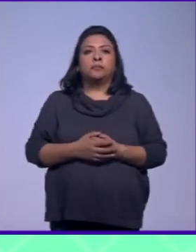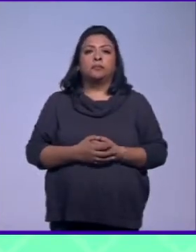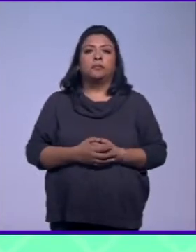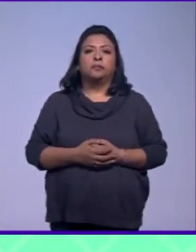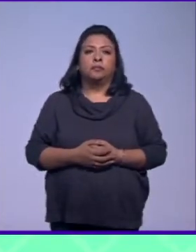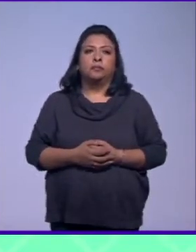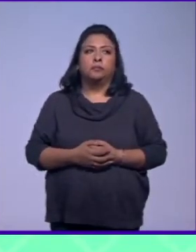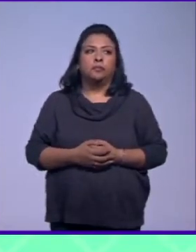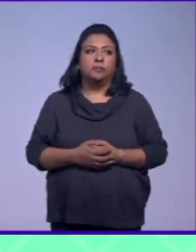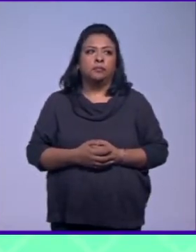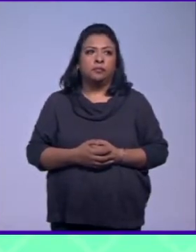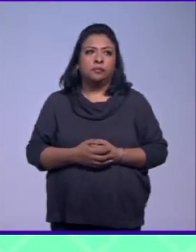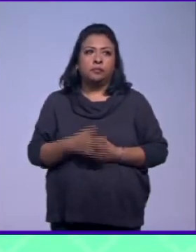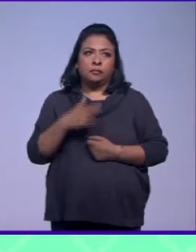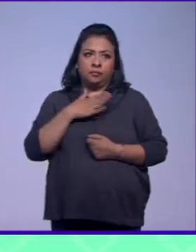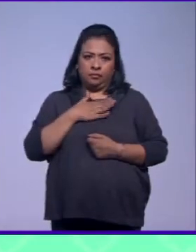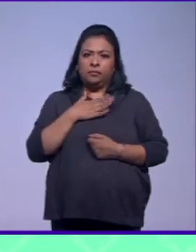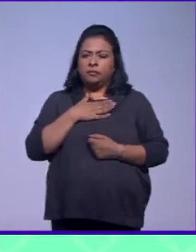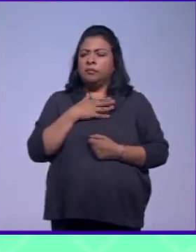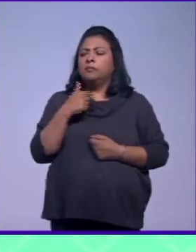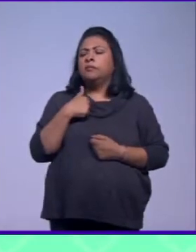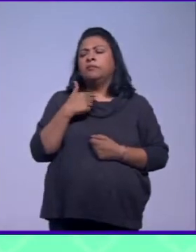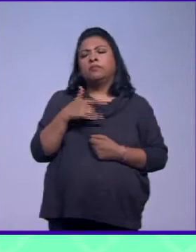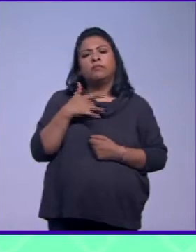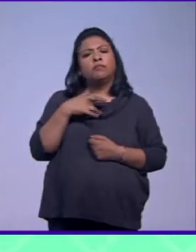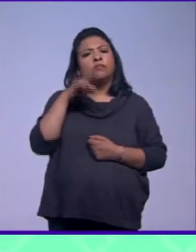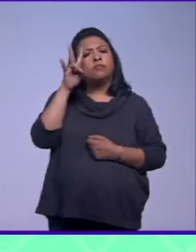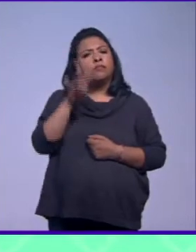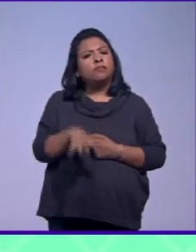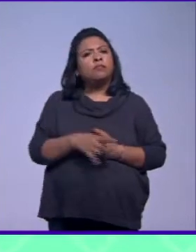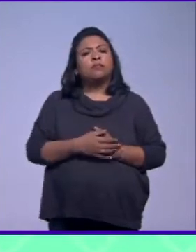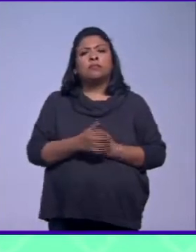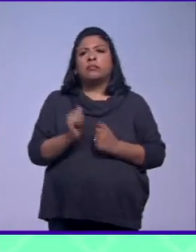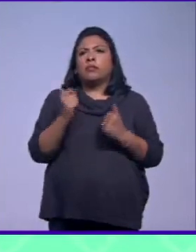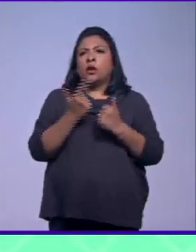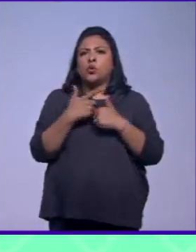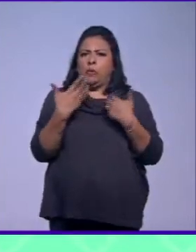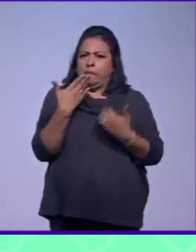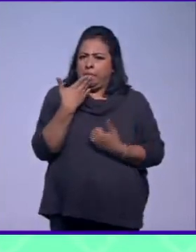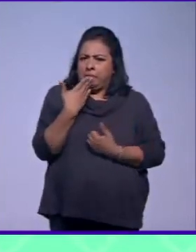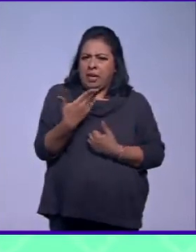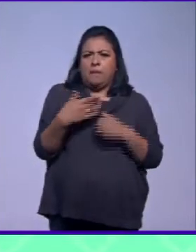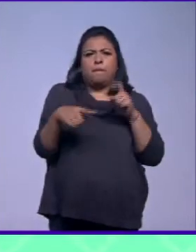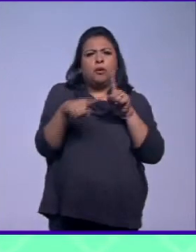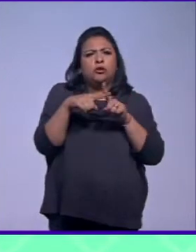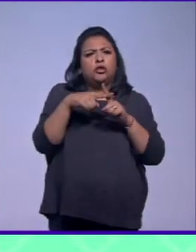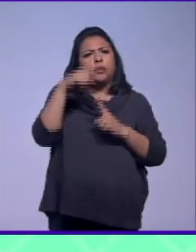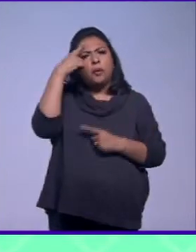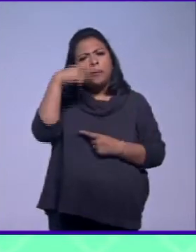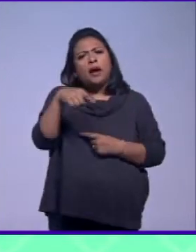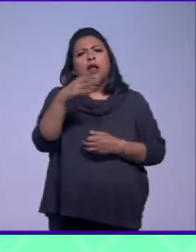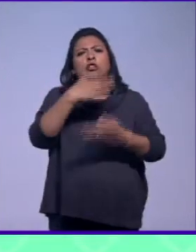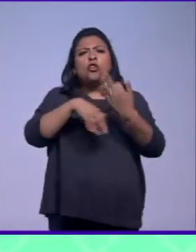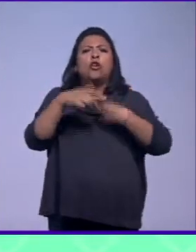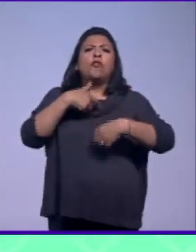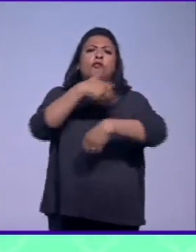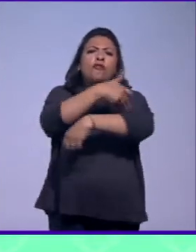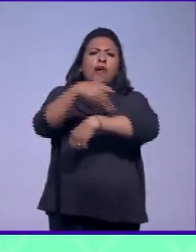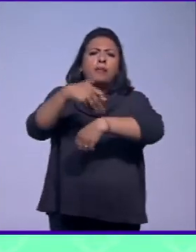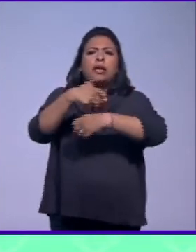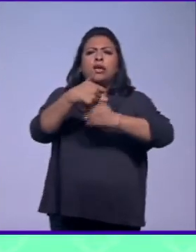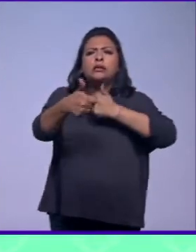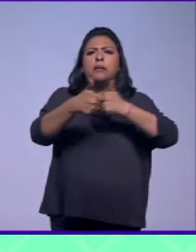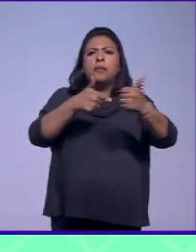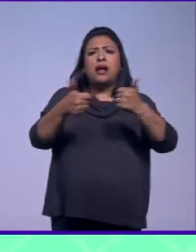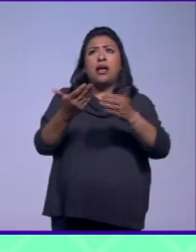me por supuesto que me parece algo tremendamente bueno para especialmente todas estas familias quedando separadas